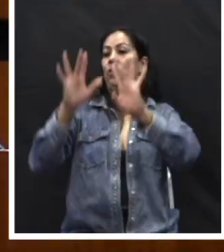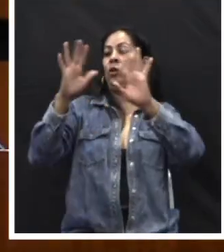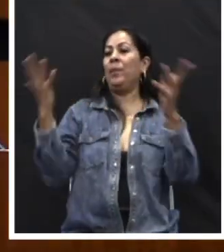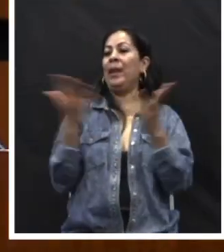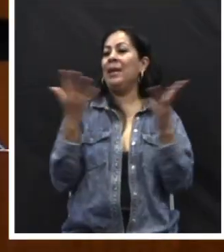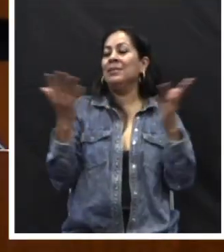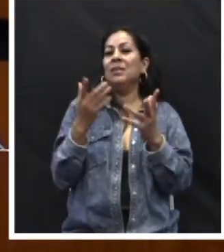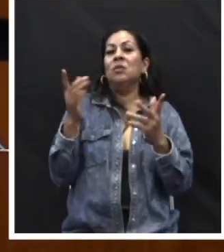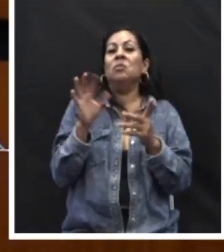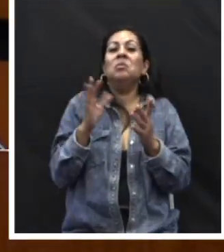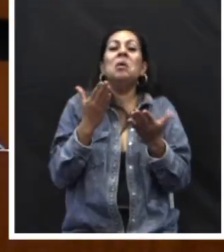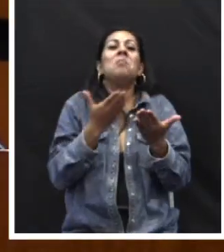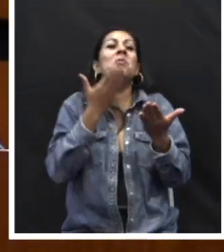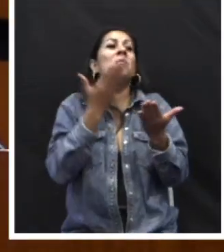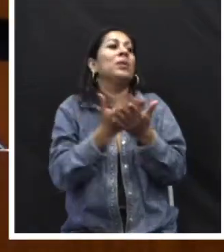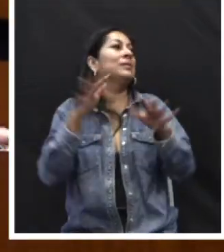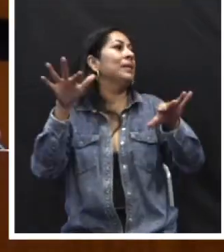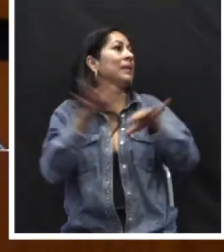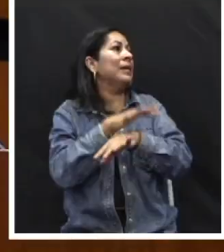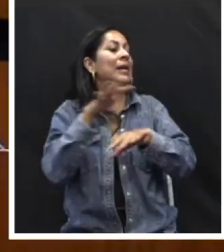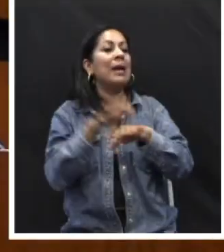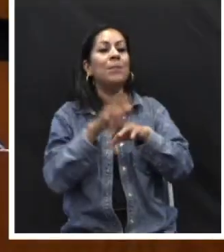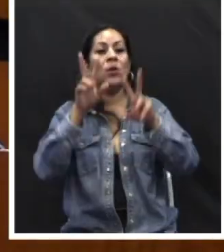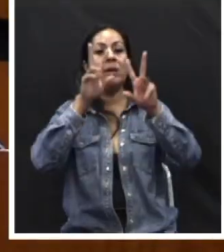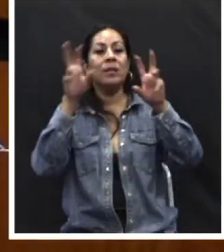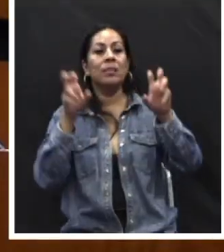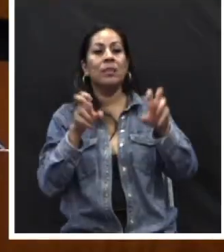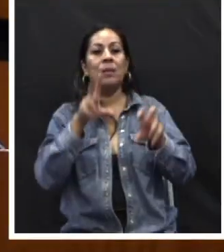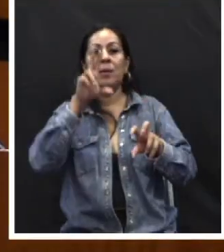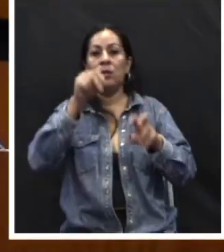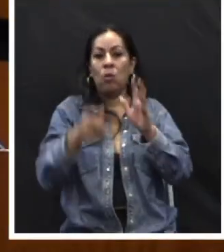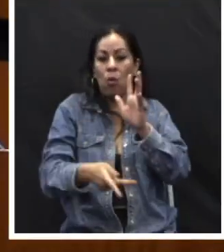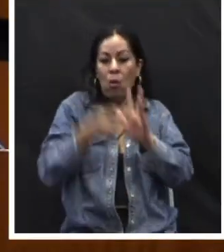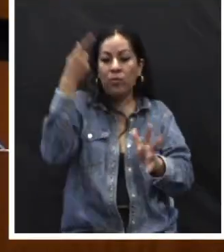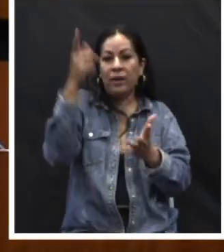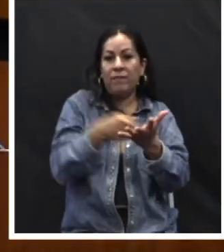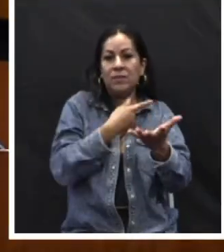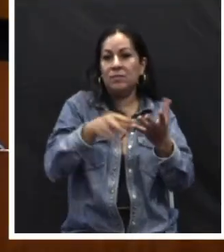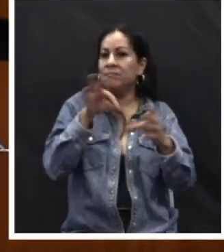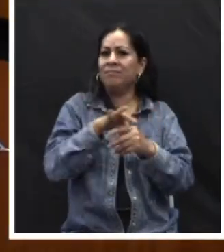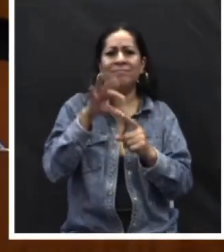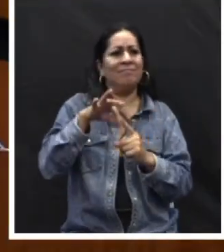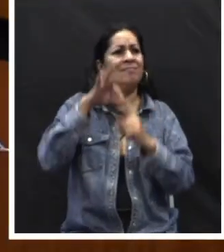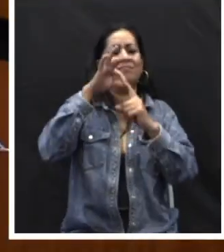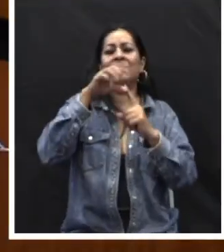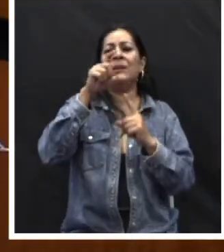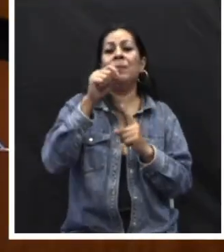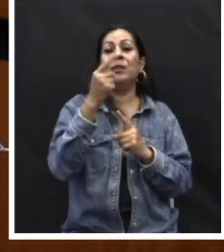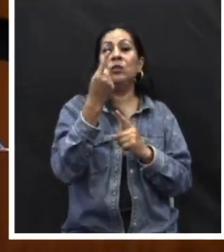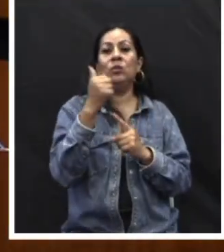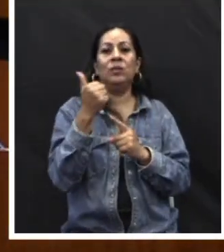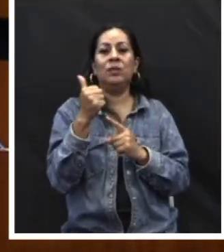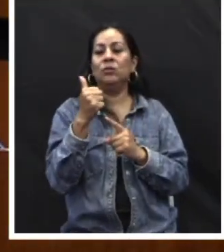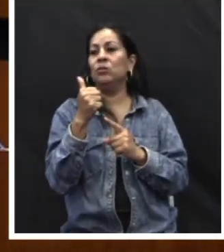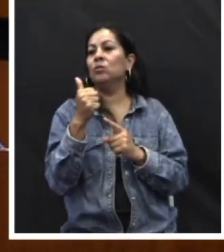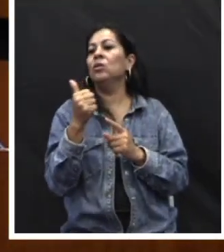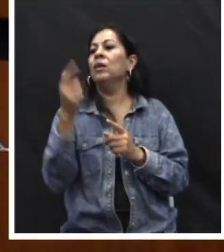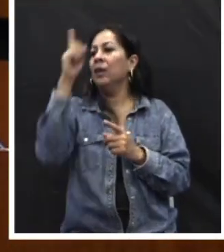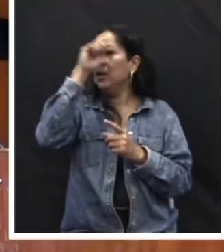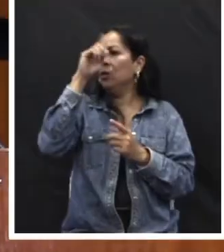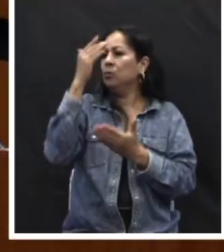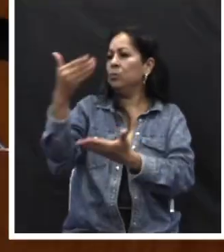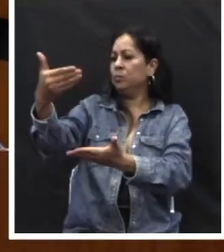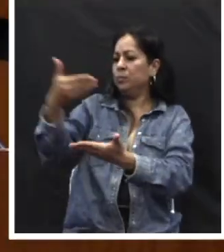construir una supuesta propuesta de reforma en materia de no reelección. El 21 de agosto, el Consejo recibió